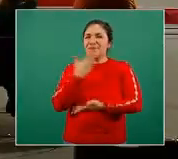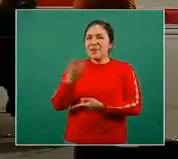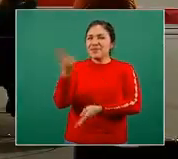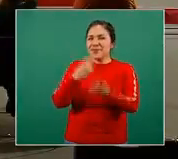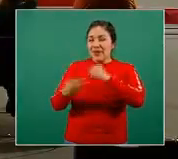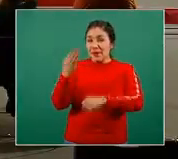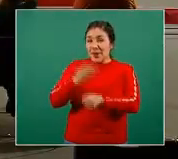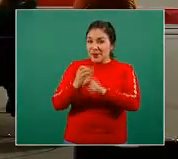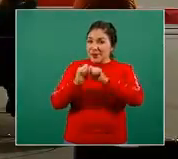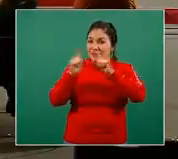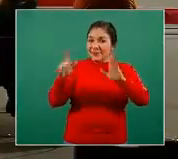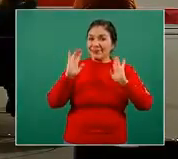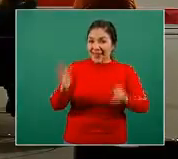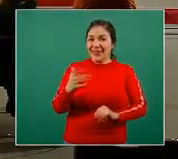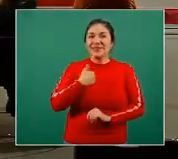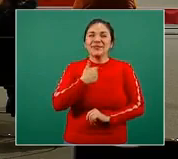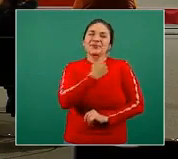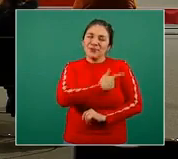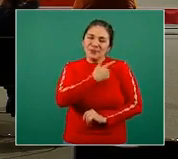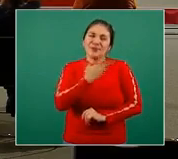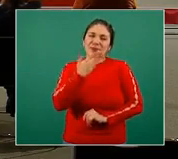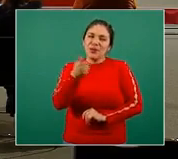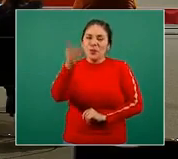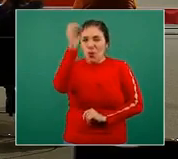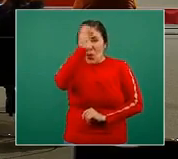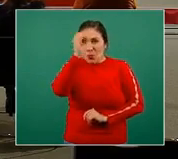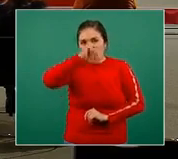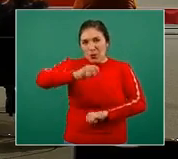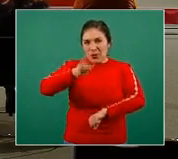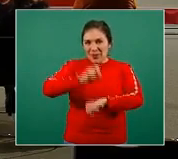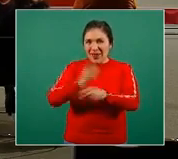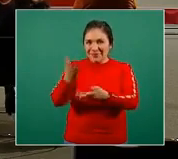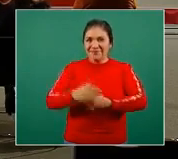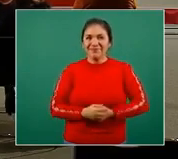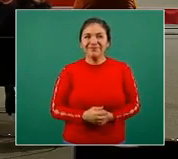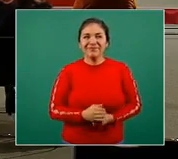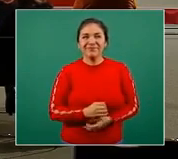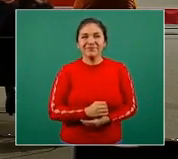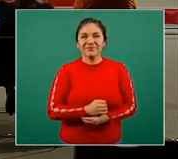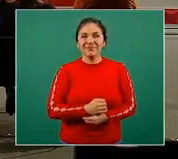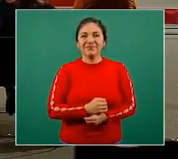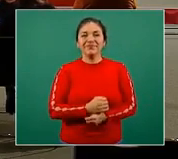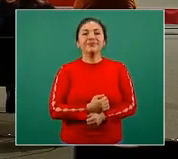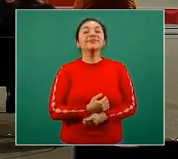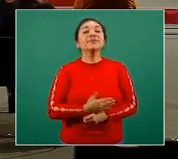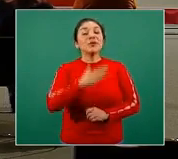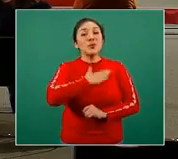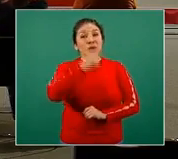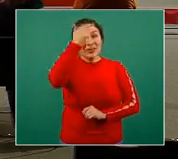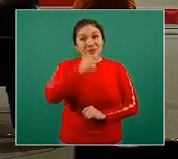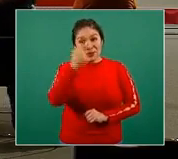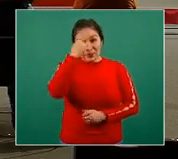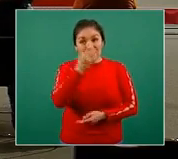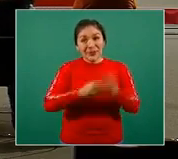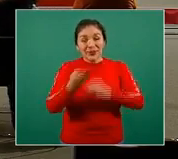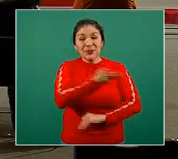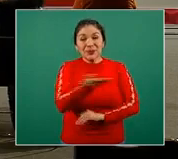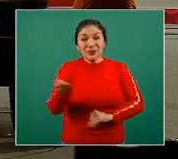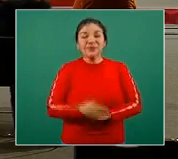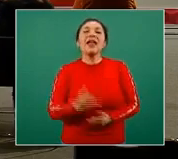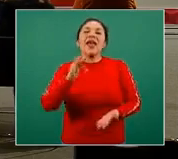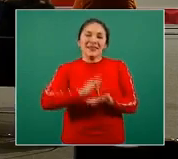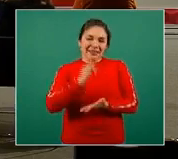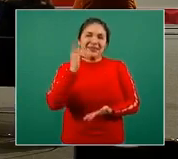Estás ya en la pantalla. Apreciamos mucho tus comentarios al respecto. Muy buenas noches a todos.